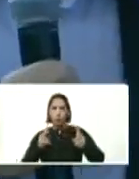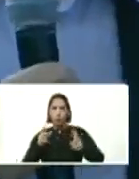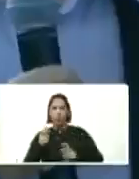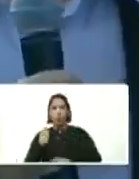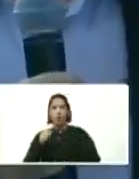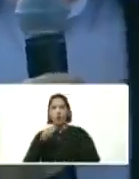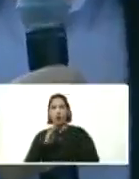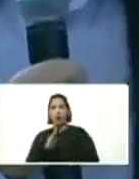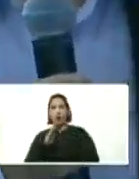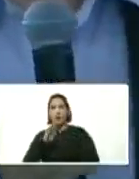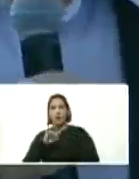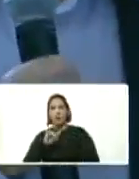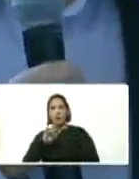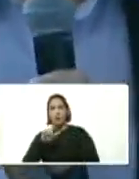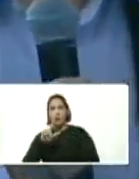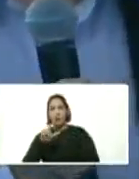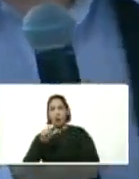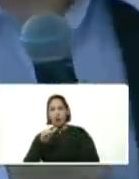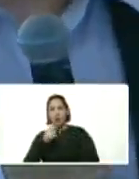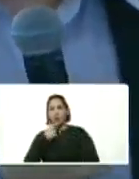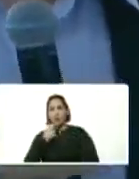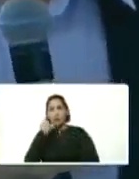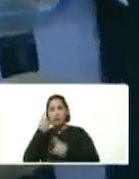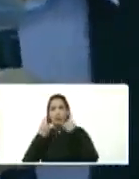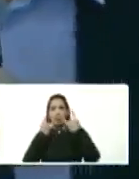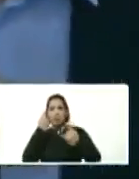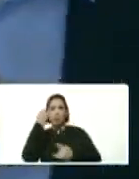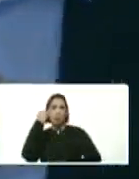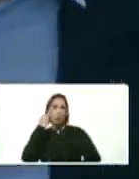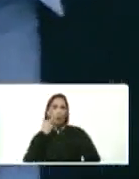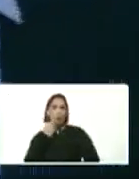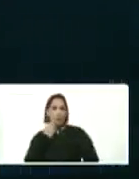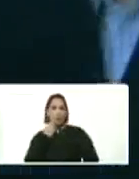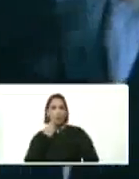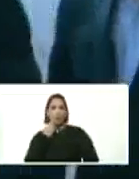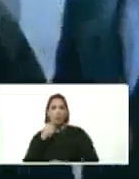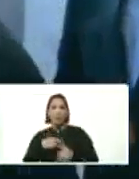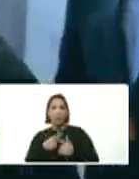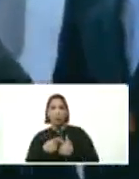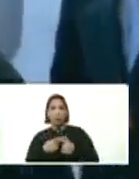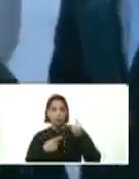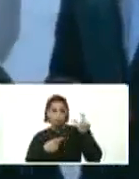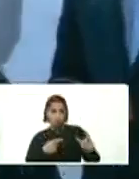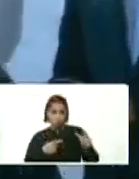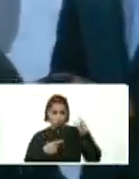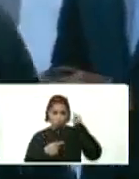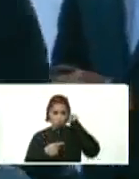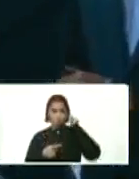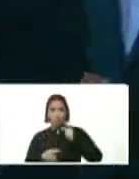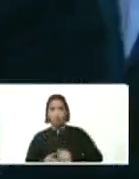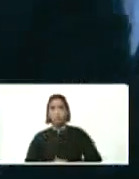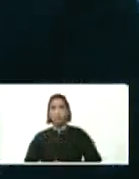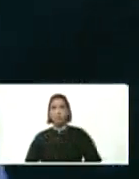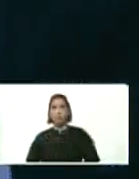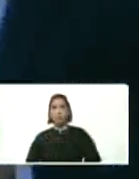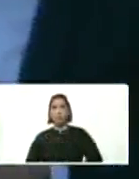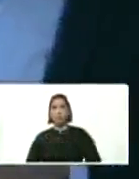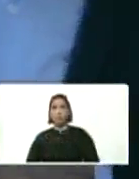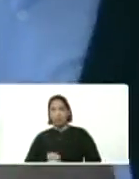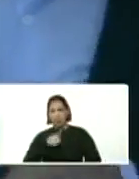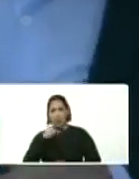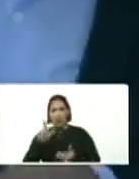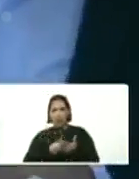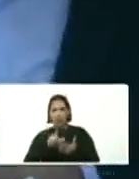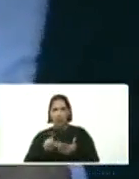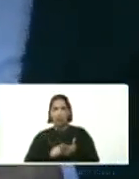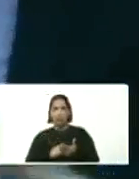donde demuestra y muestra su admiración por Bolívar. Y es una edición que